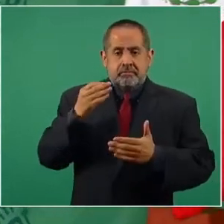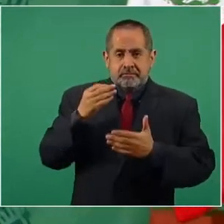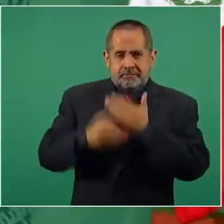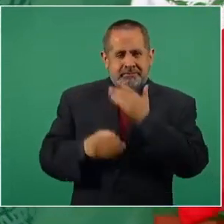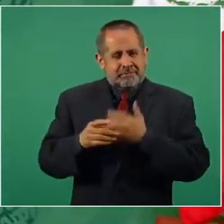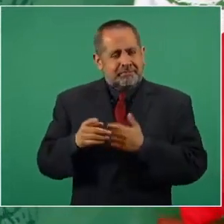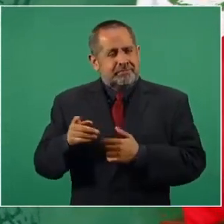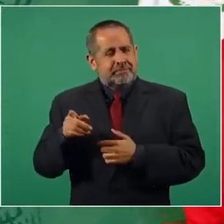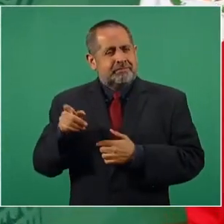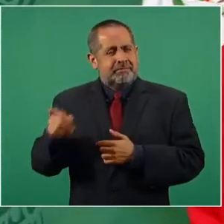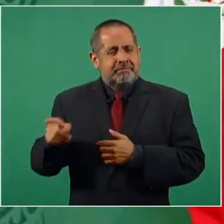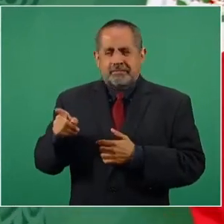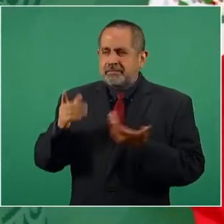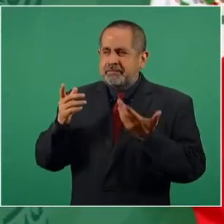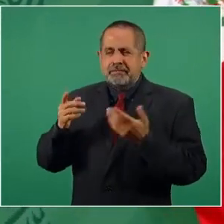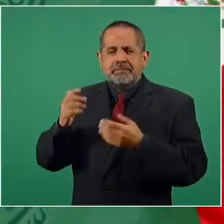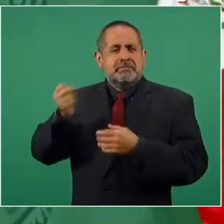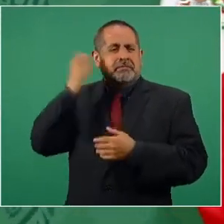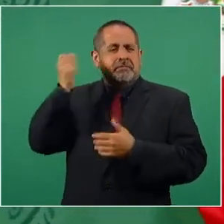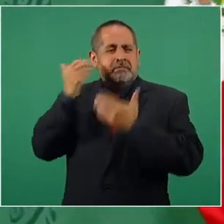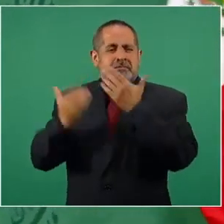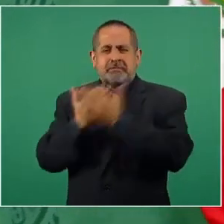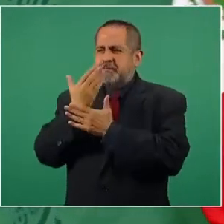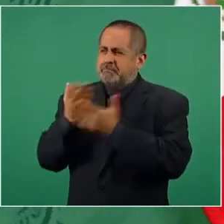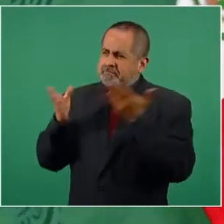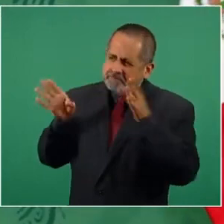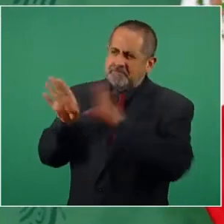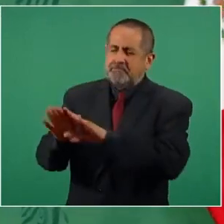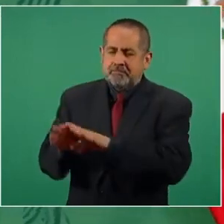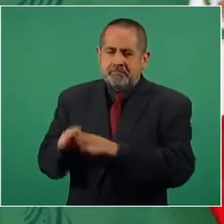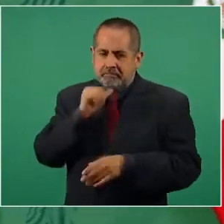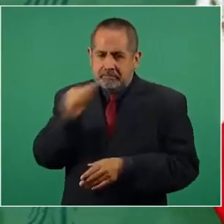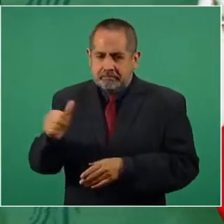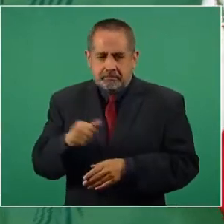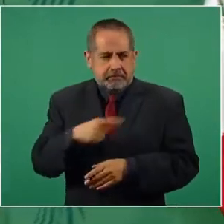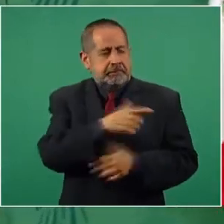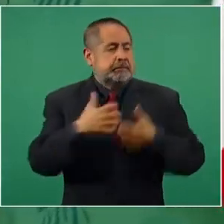mañanera, porque querían